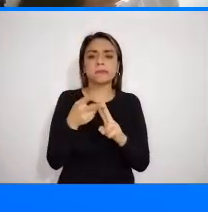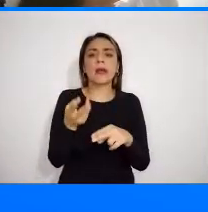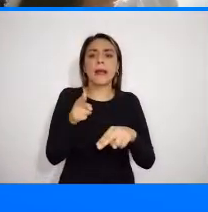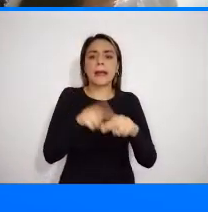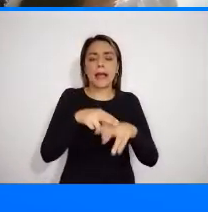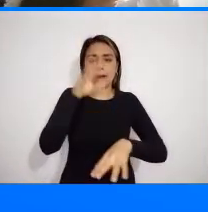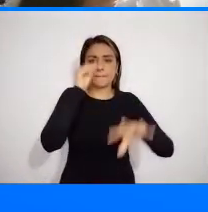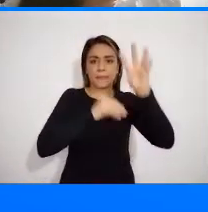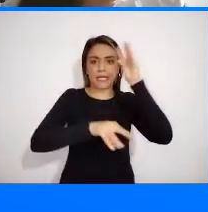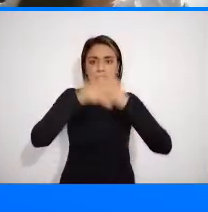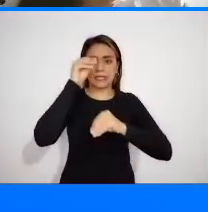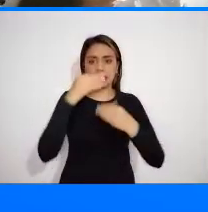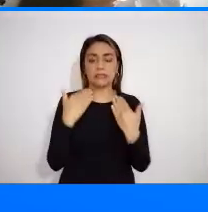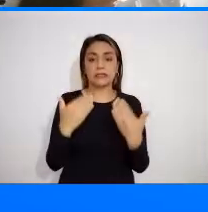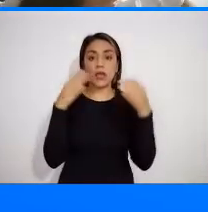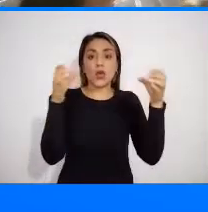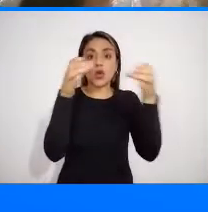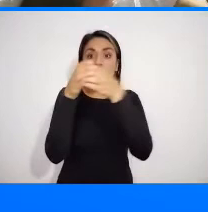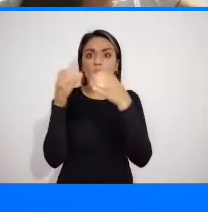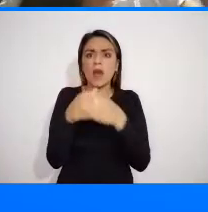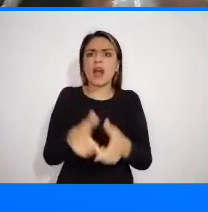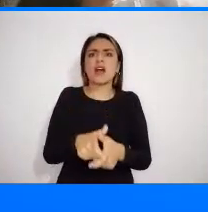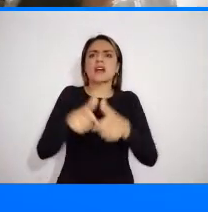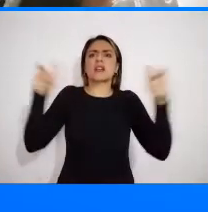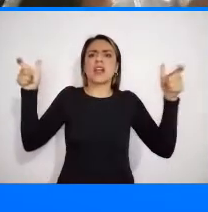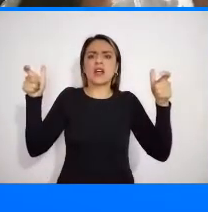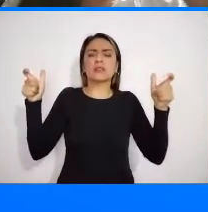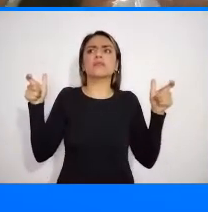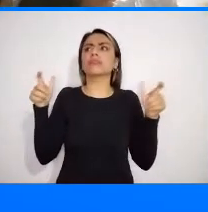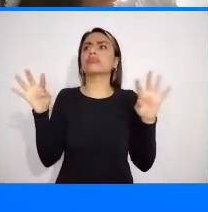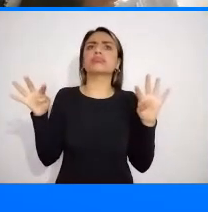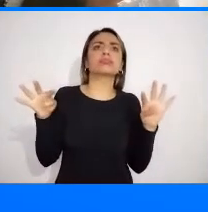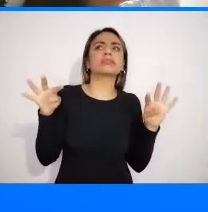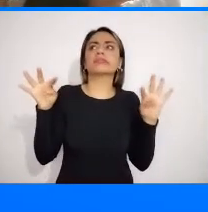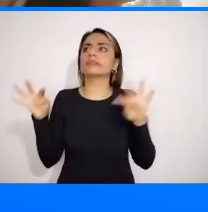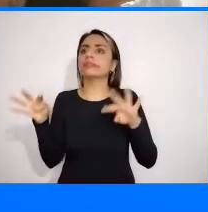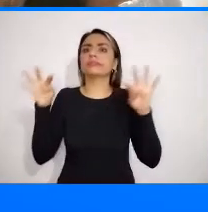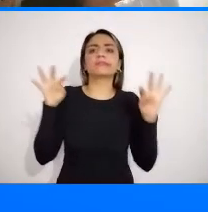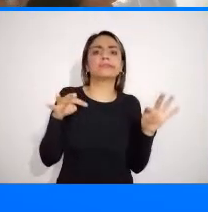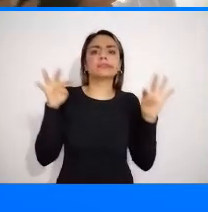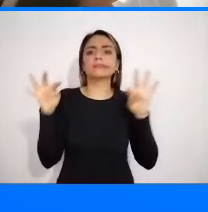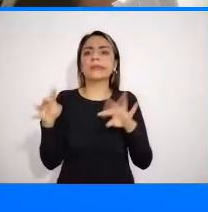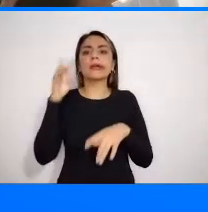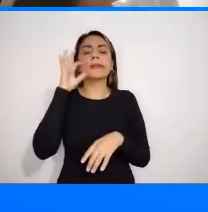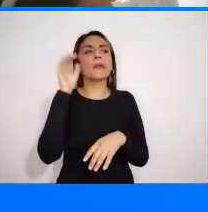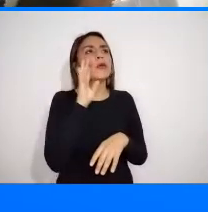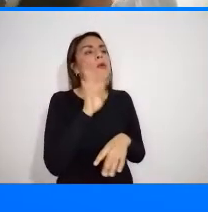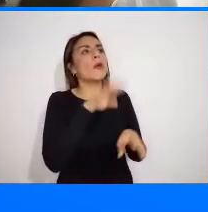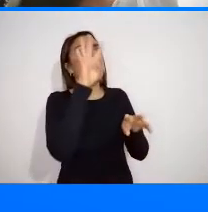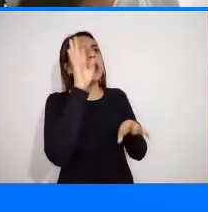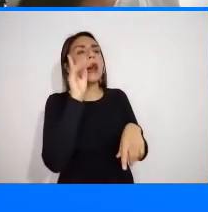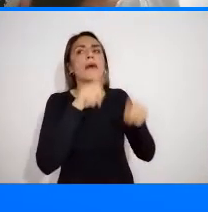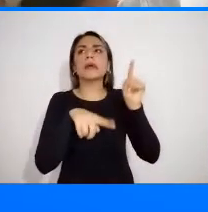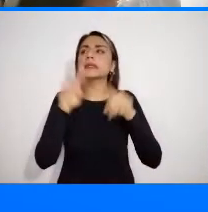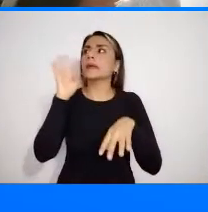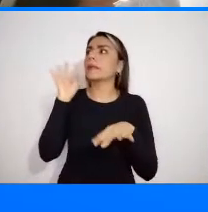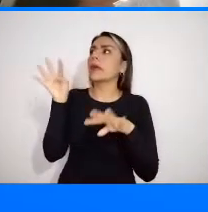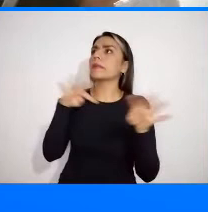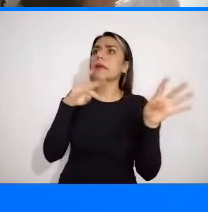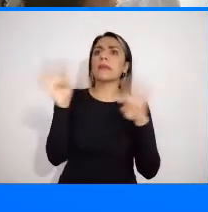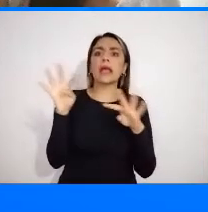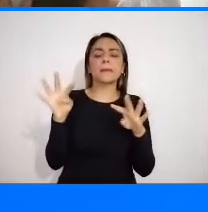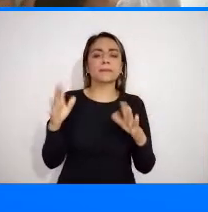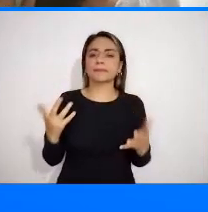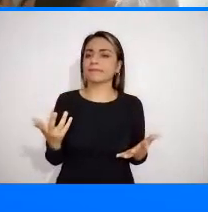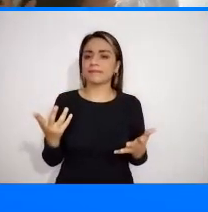aprender. Entonces, esos grupos inmensos que solo van mirando y de pronto ven una que otra cosa, no